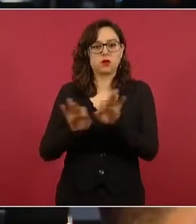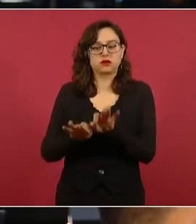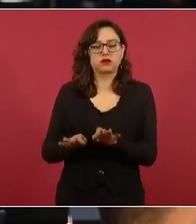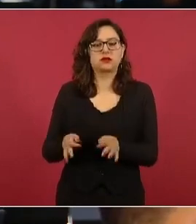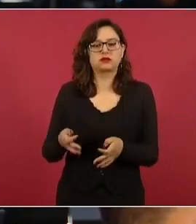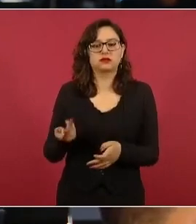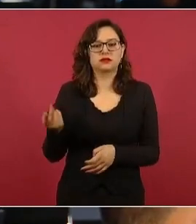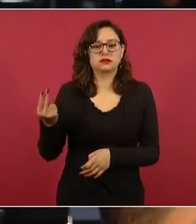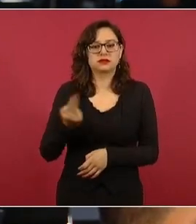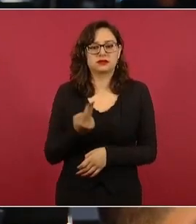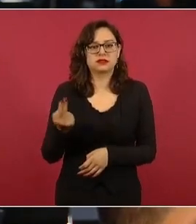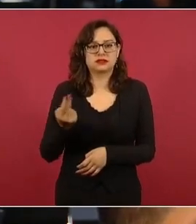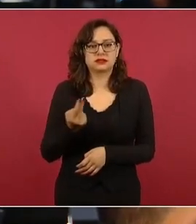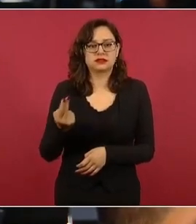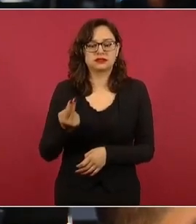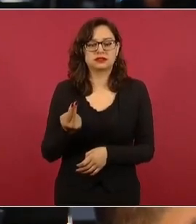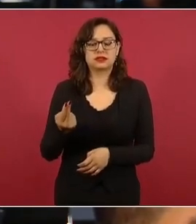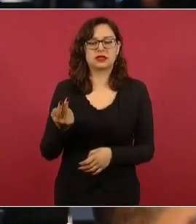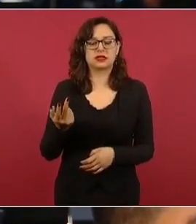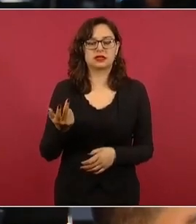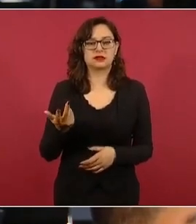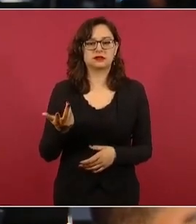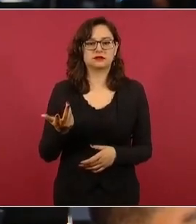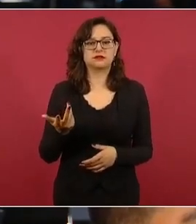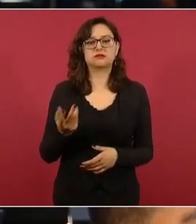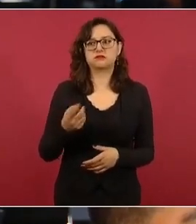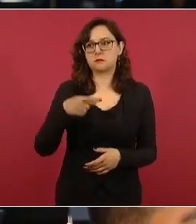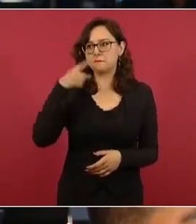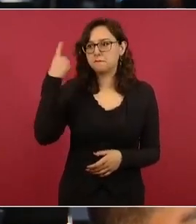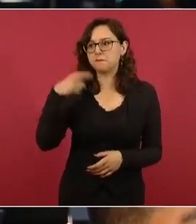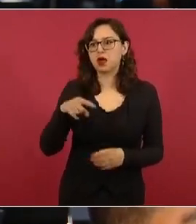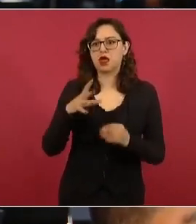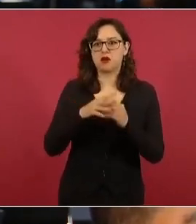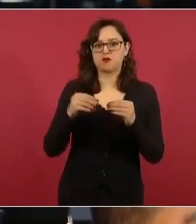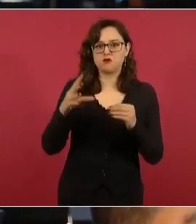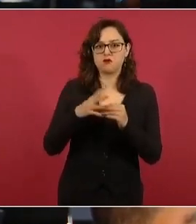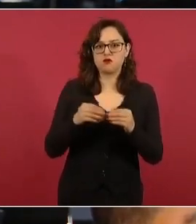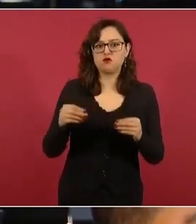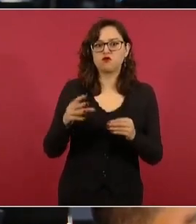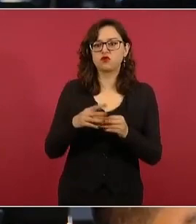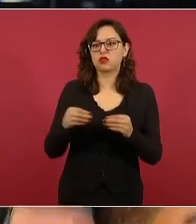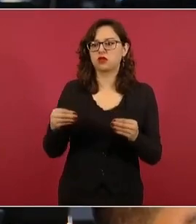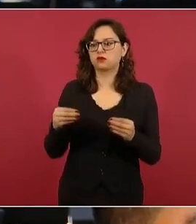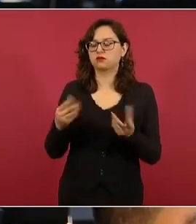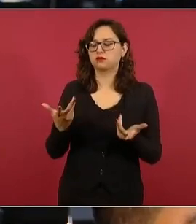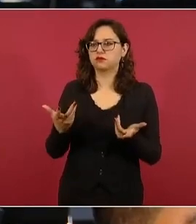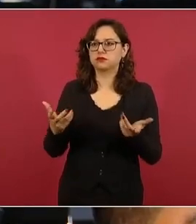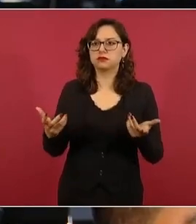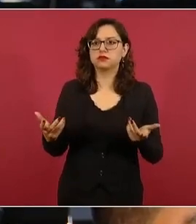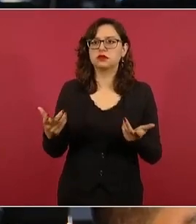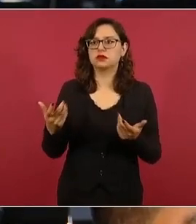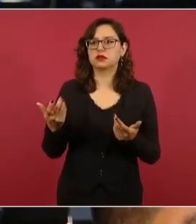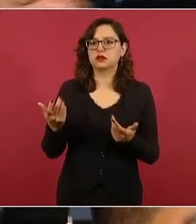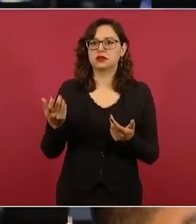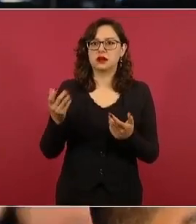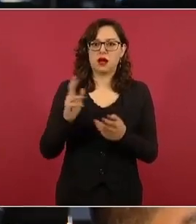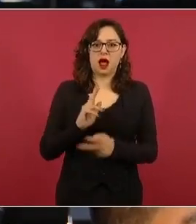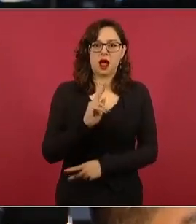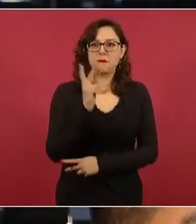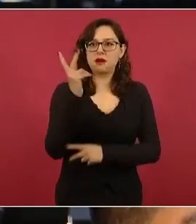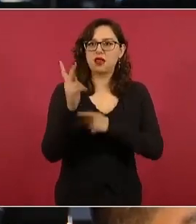lo que es la polinización. Pues el enequén depende de eso